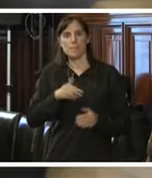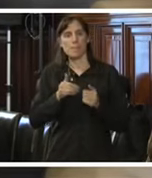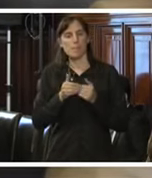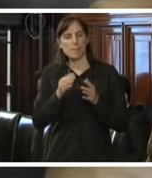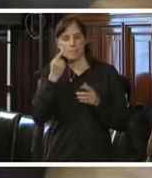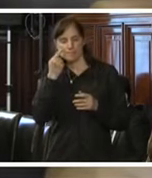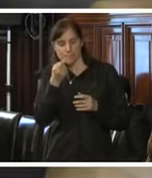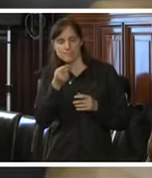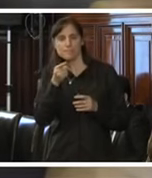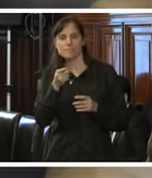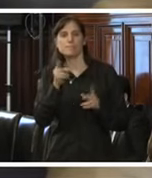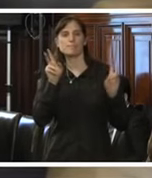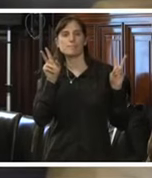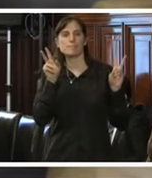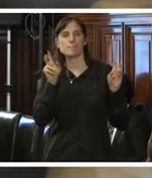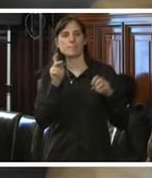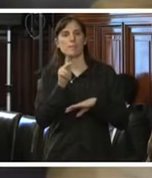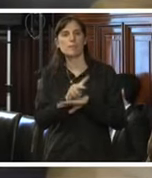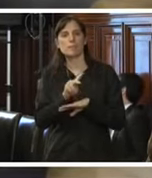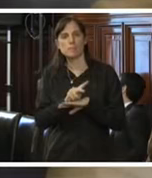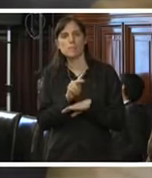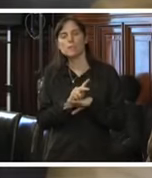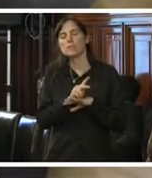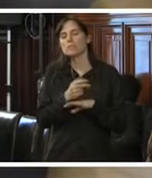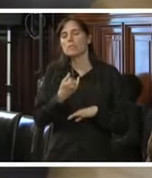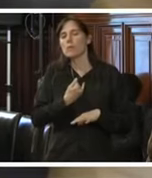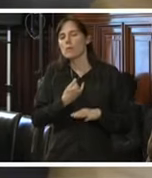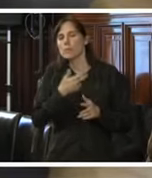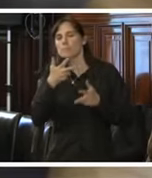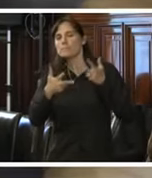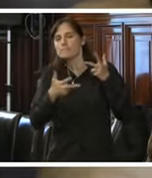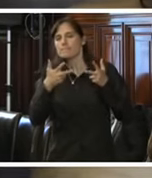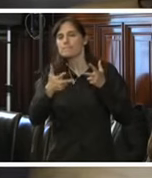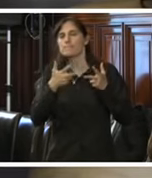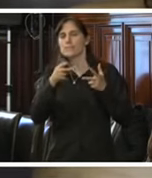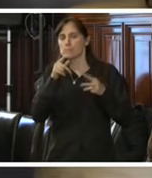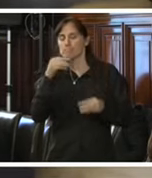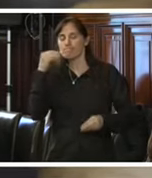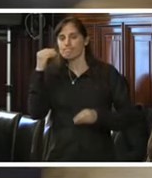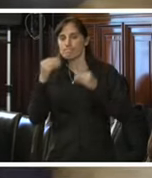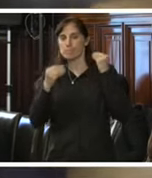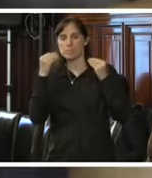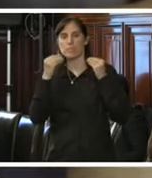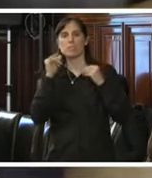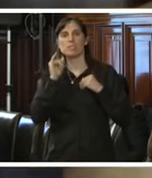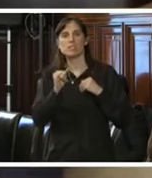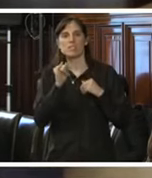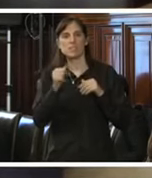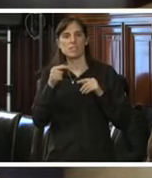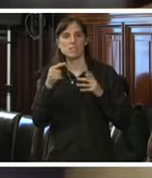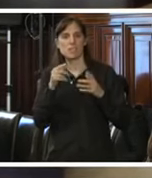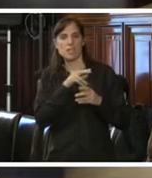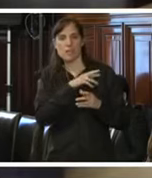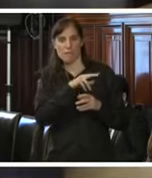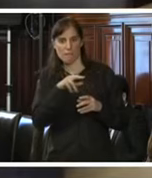vista de la Coordinadora de Derechos Humanos del Paraguay, se inscribe dentro de una de sus preocupaciones que ha venido siendo eje